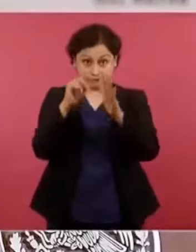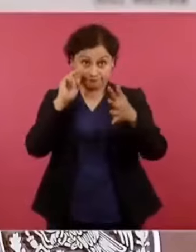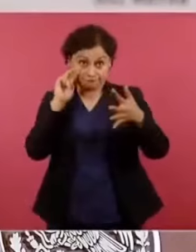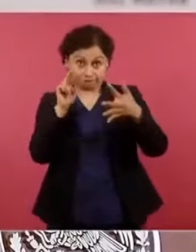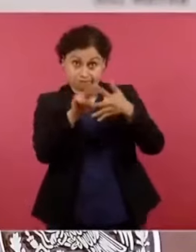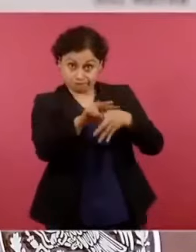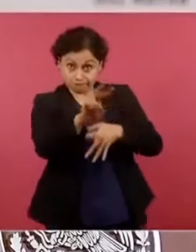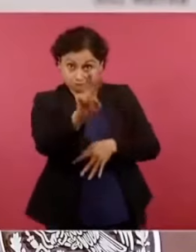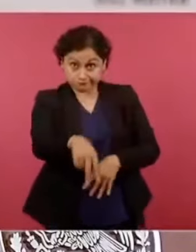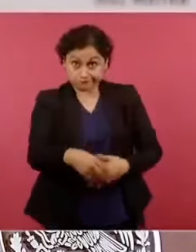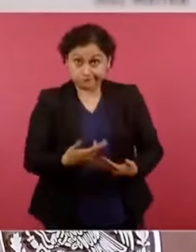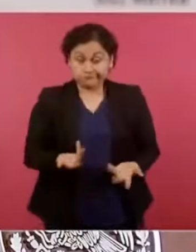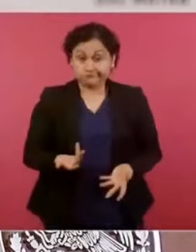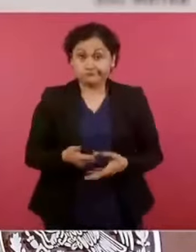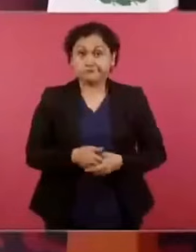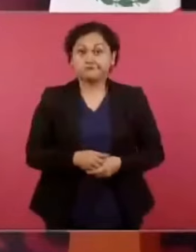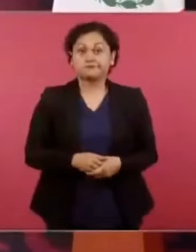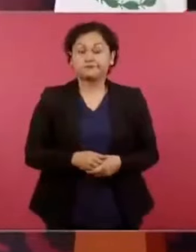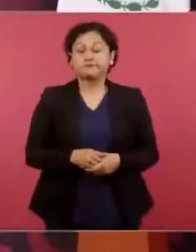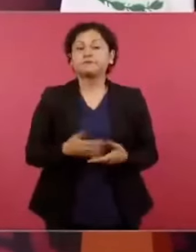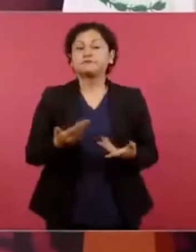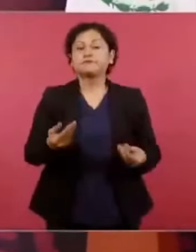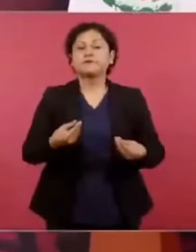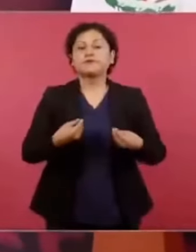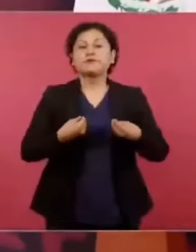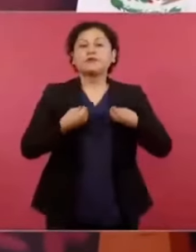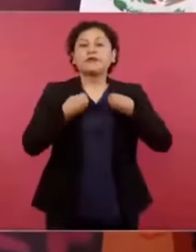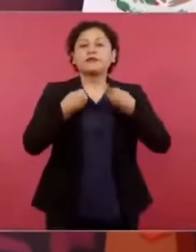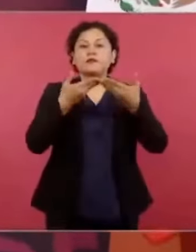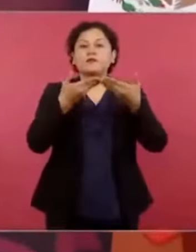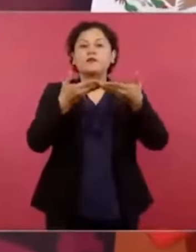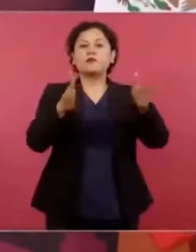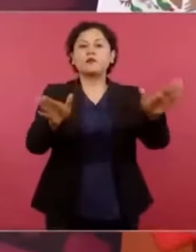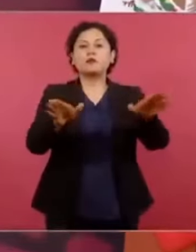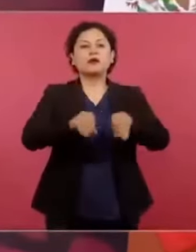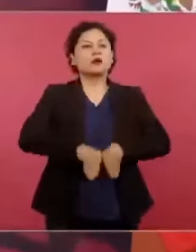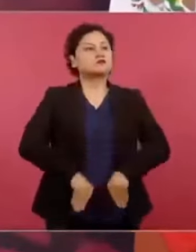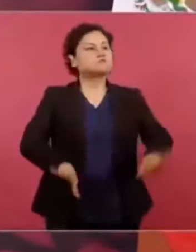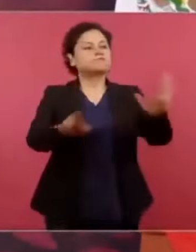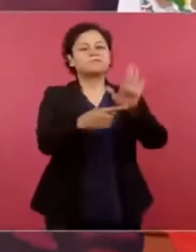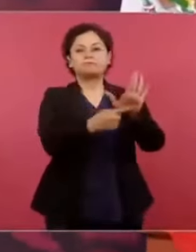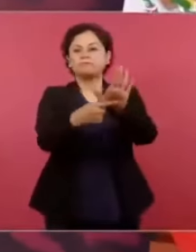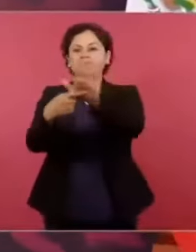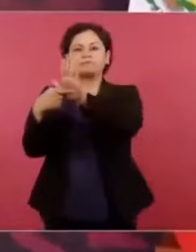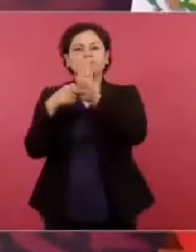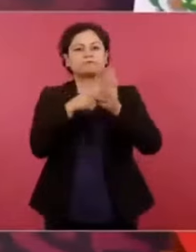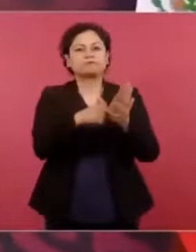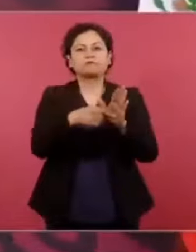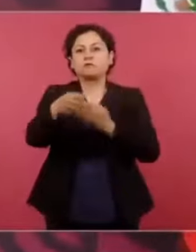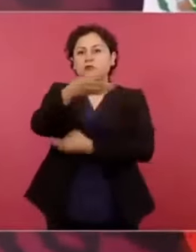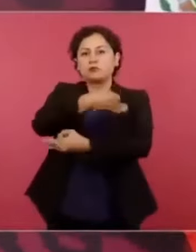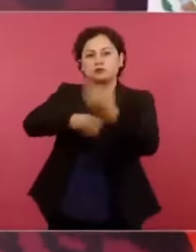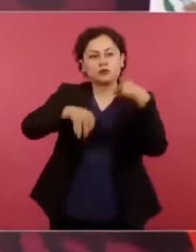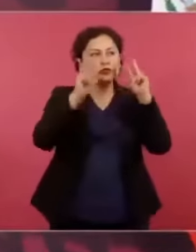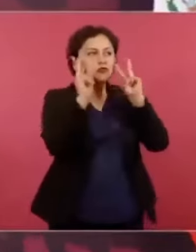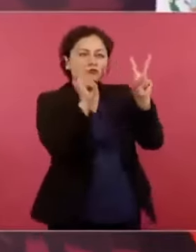el que es la vida pública sea cada vez más pública, que todos nos